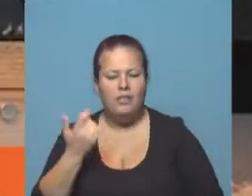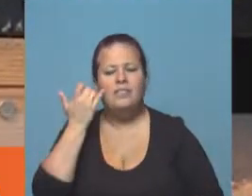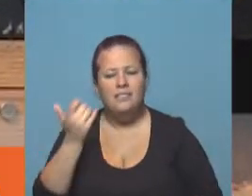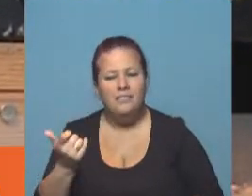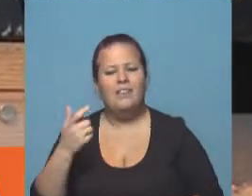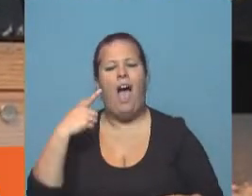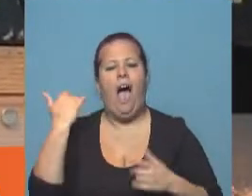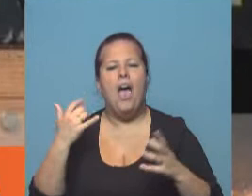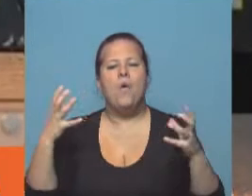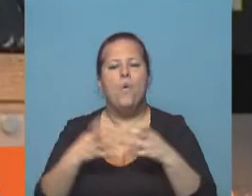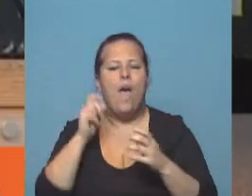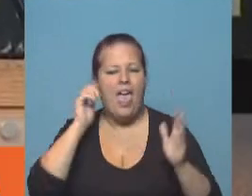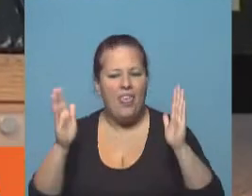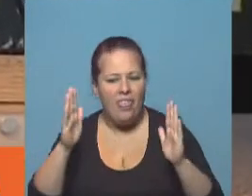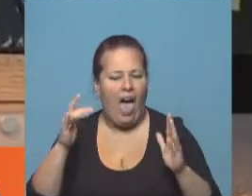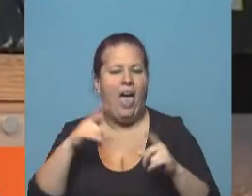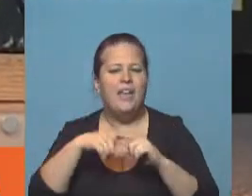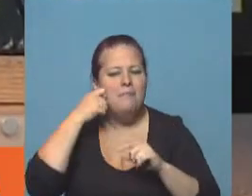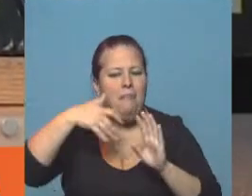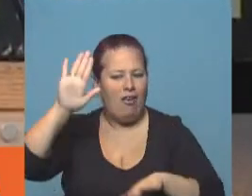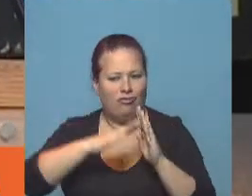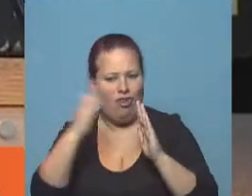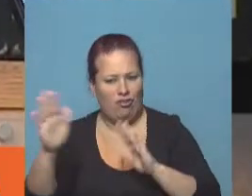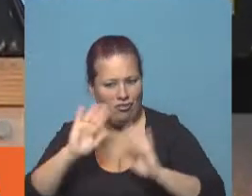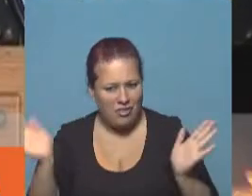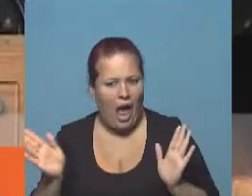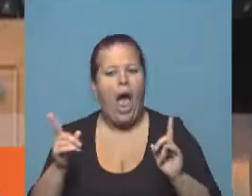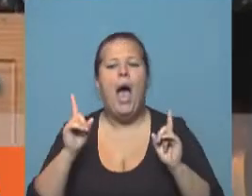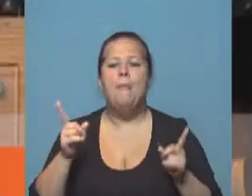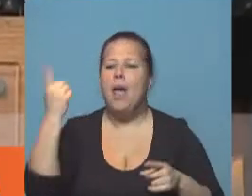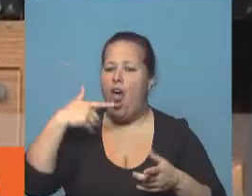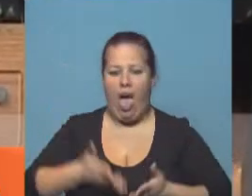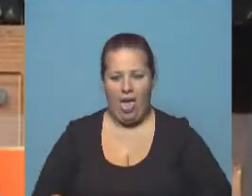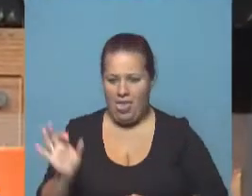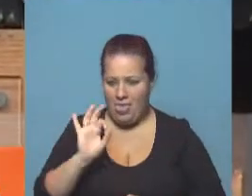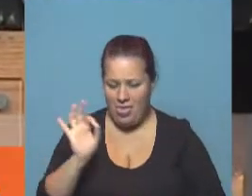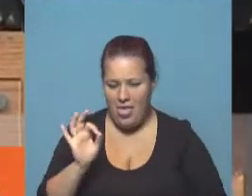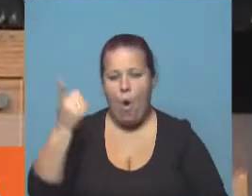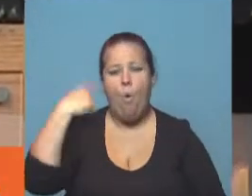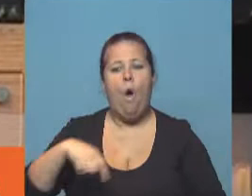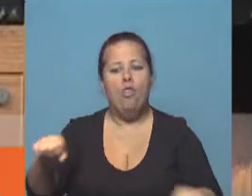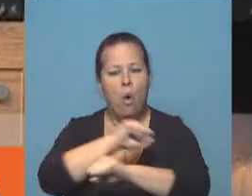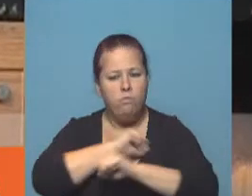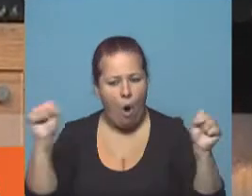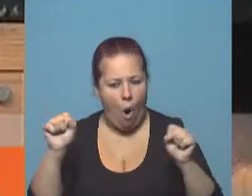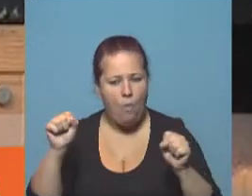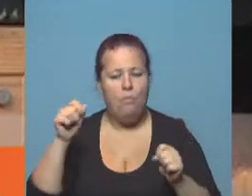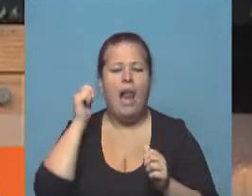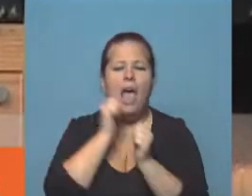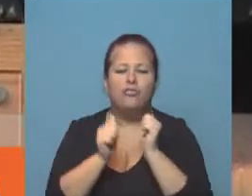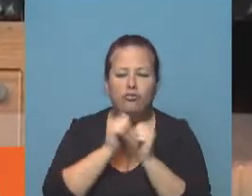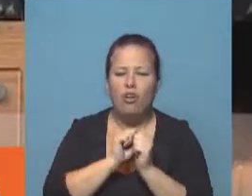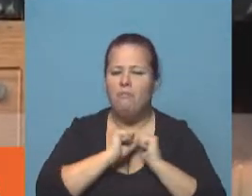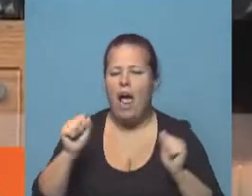convivimos con una generación que se hizo mayor de edad, pero que no había nacido cuando la bomba hizo estallar las historias